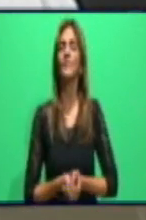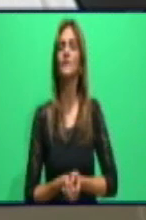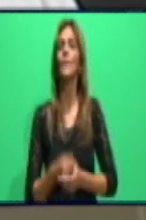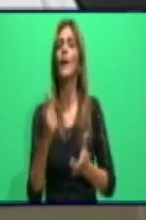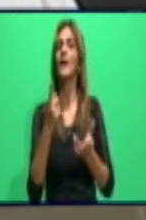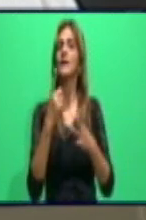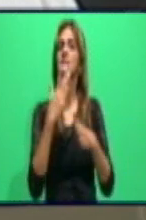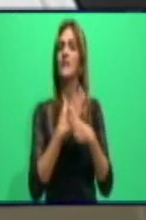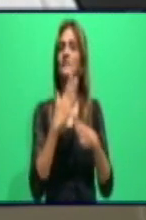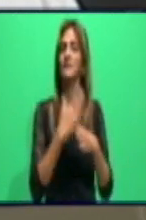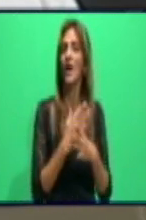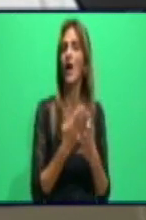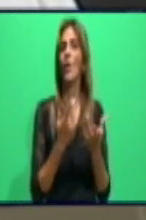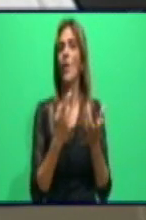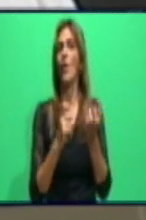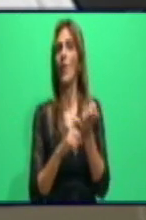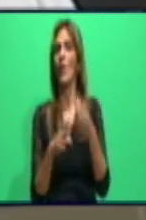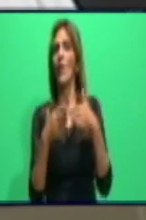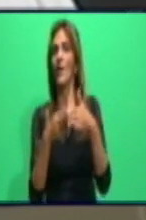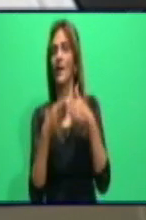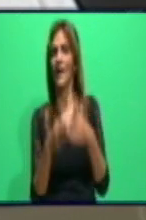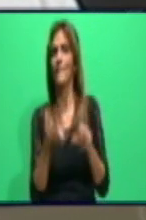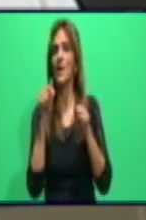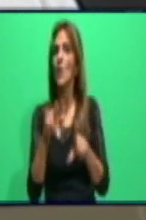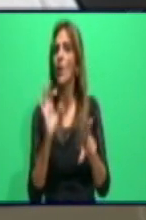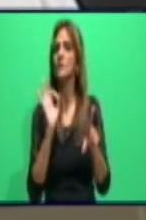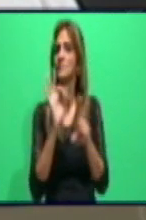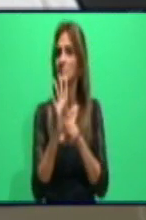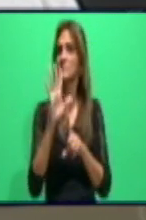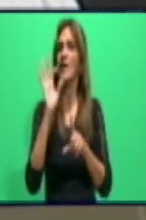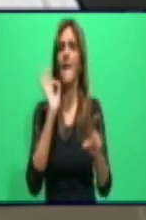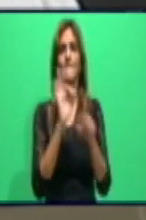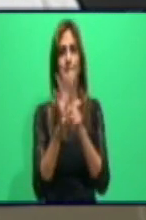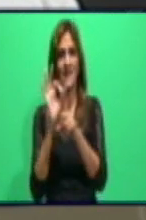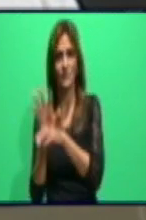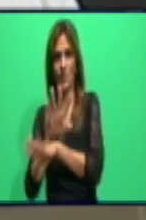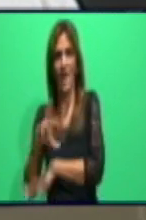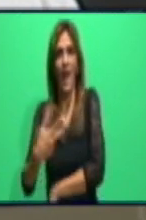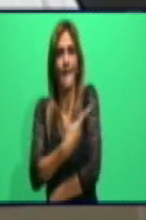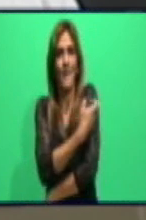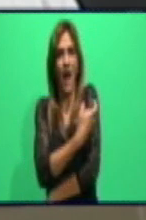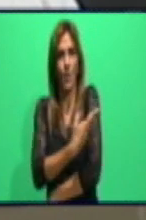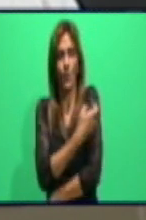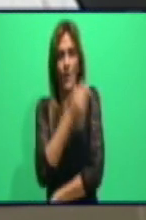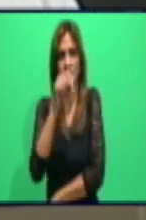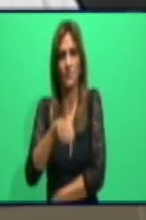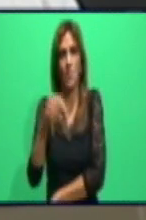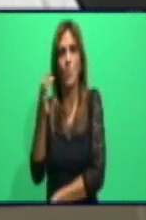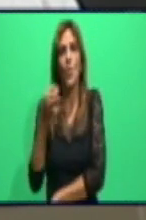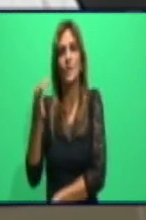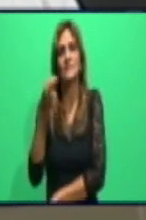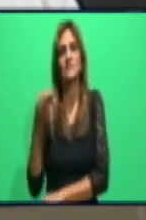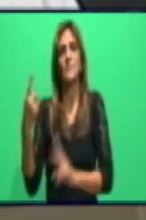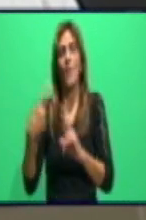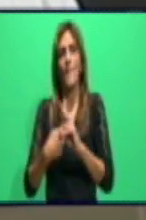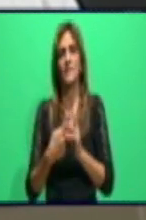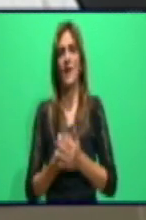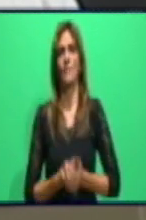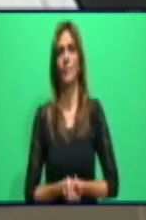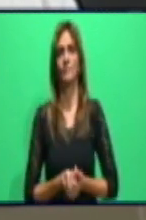y la otra noticia es que hoy lunes comenzó la vacunación en valla me llama la atención que son sólo